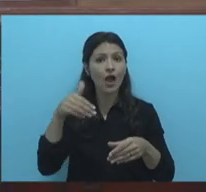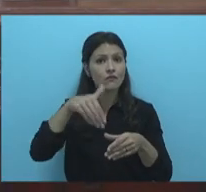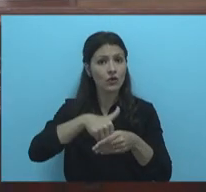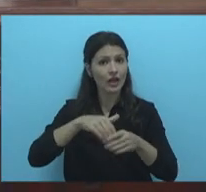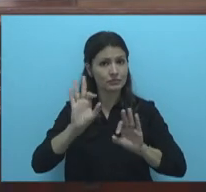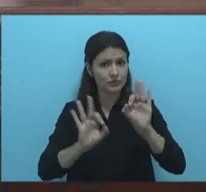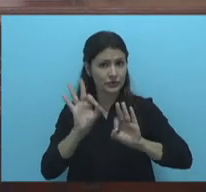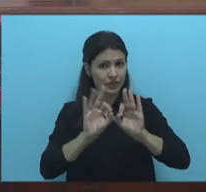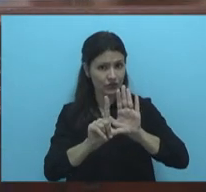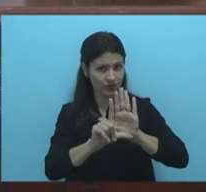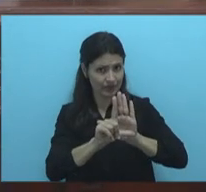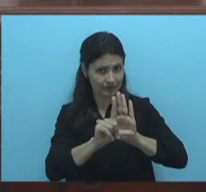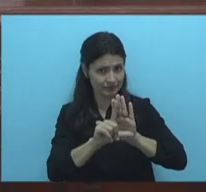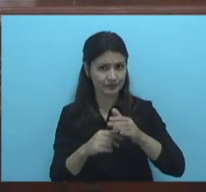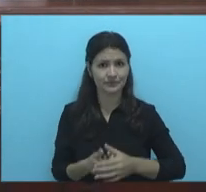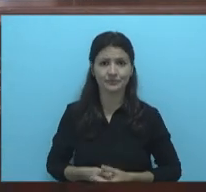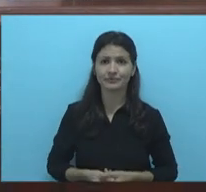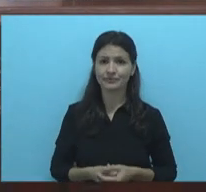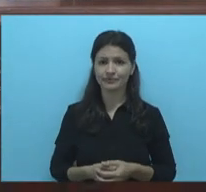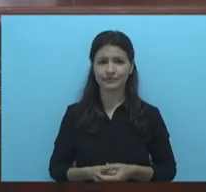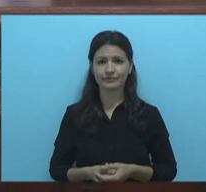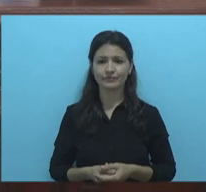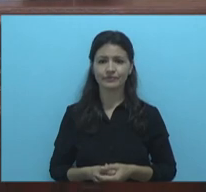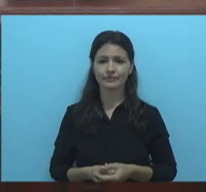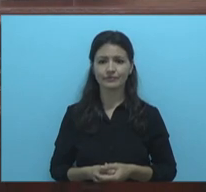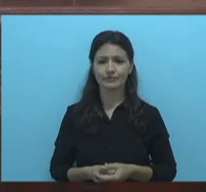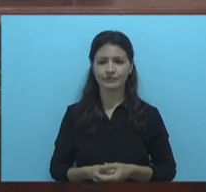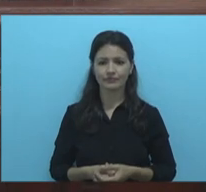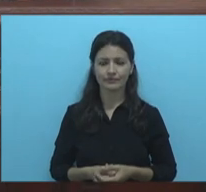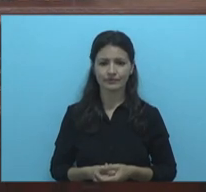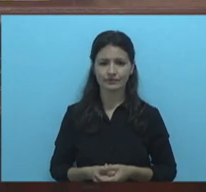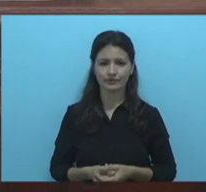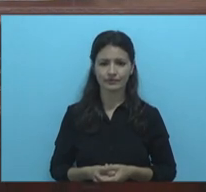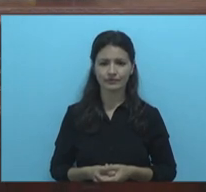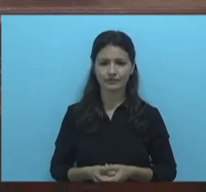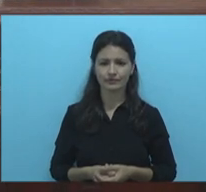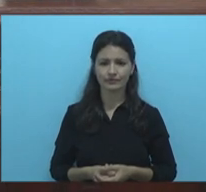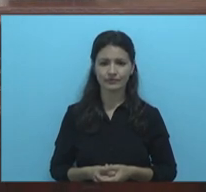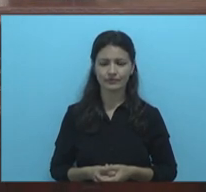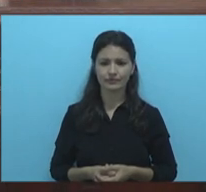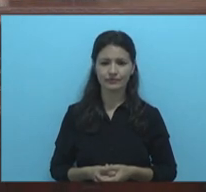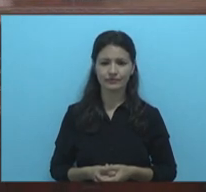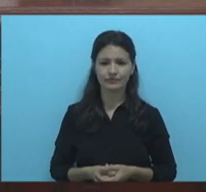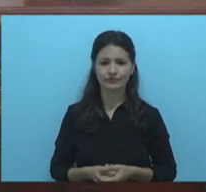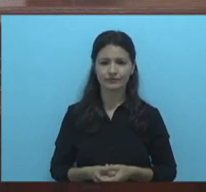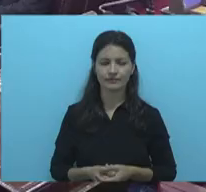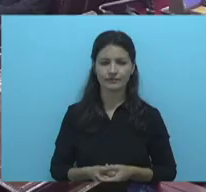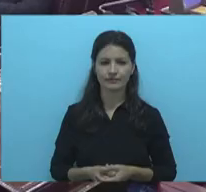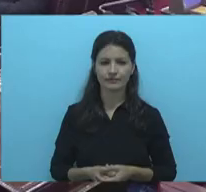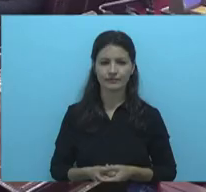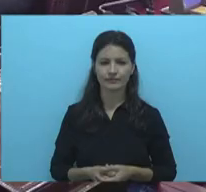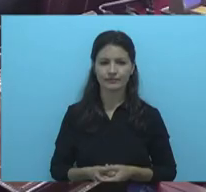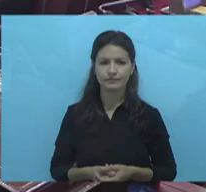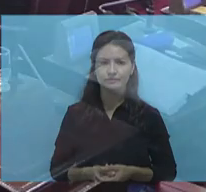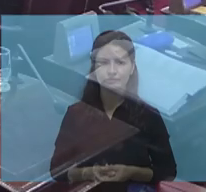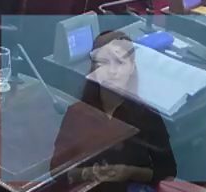en consideración el dictamen de la Comisión de Asuntos Constitucionales y Legislación General. Se vota el proyecto de